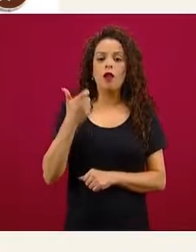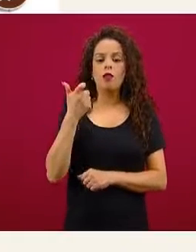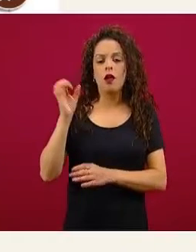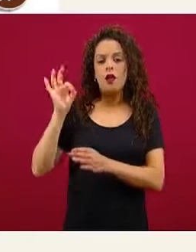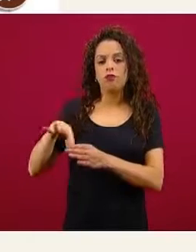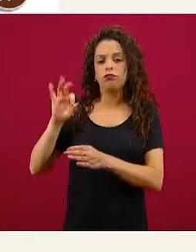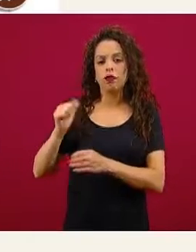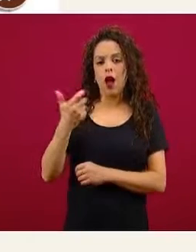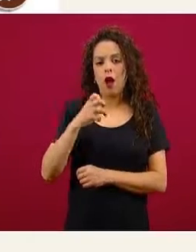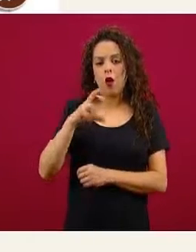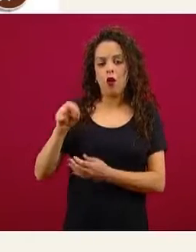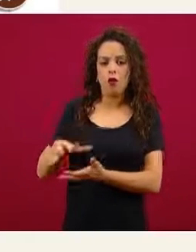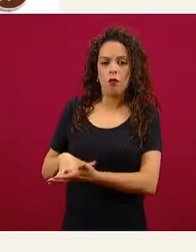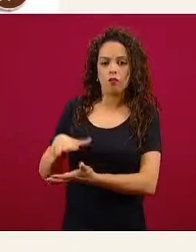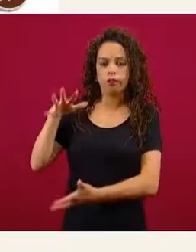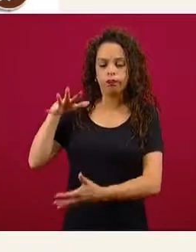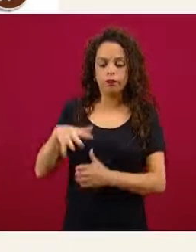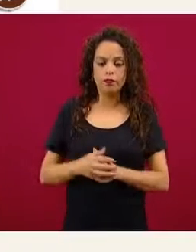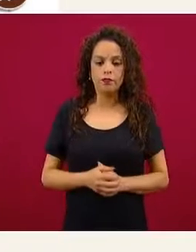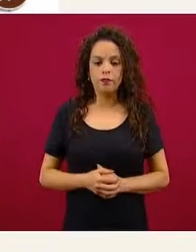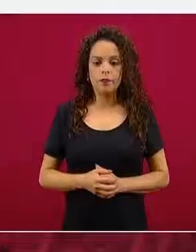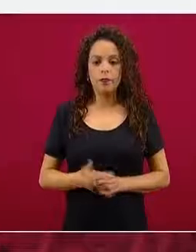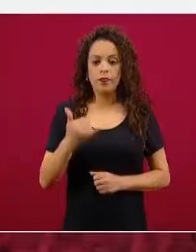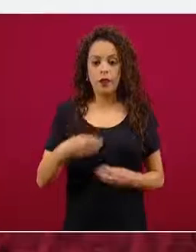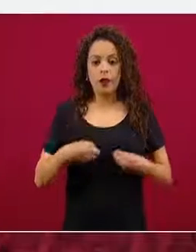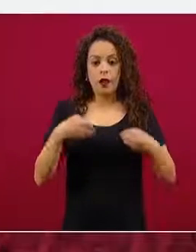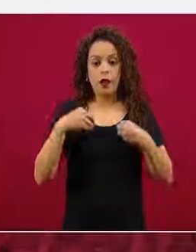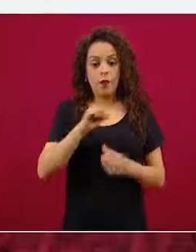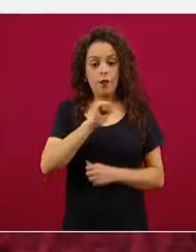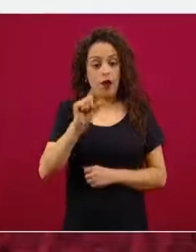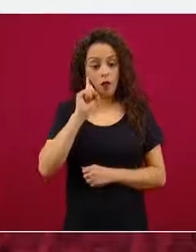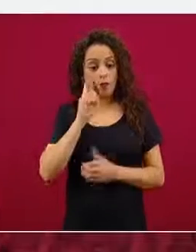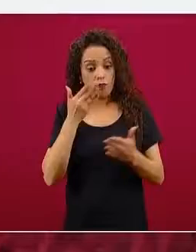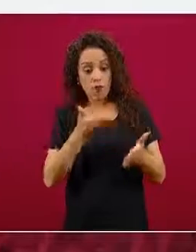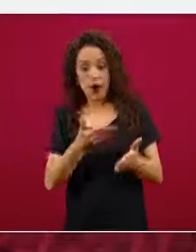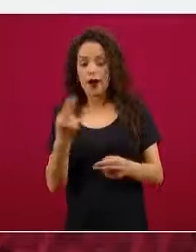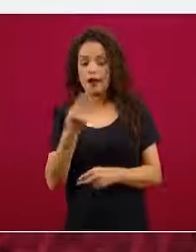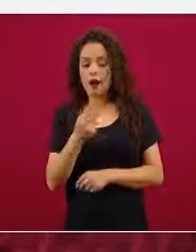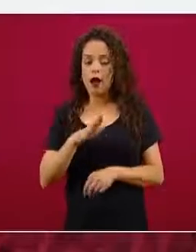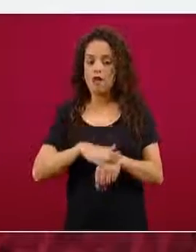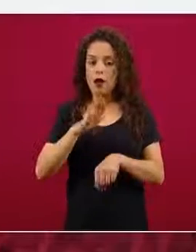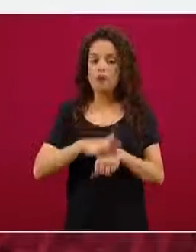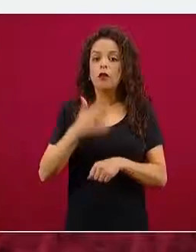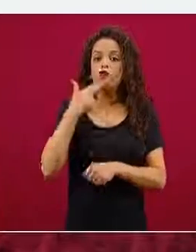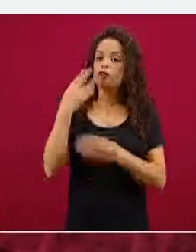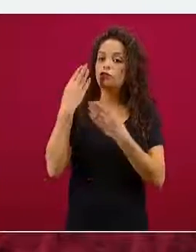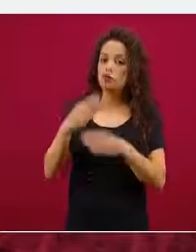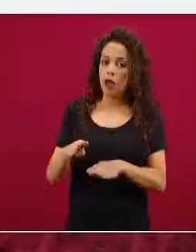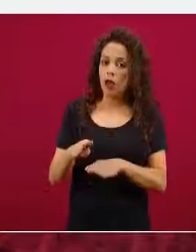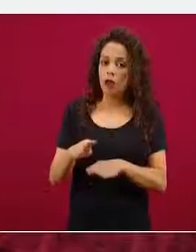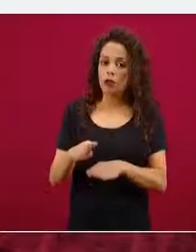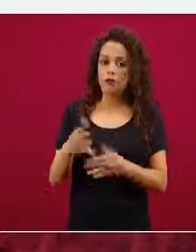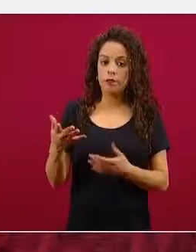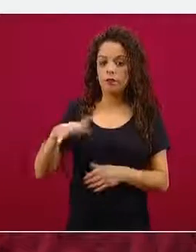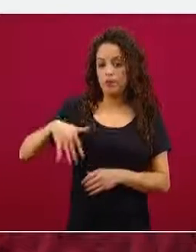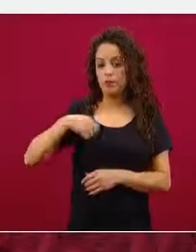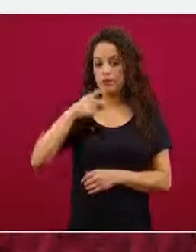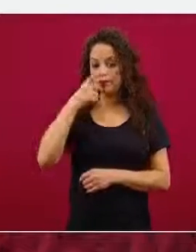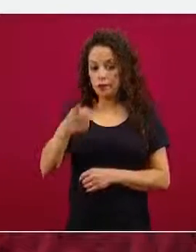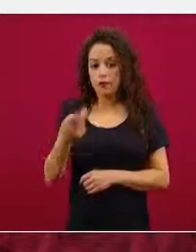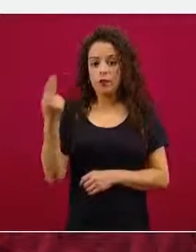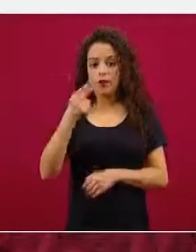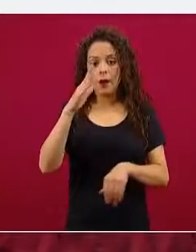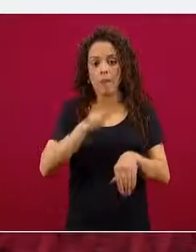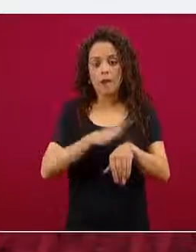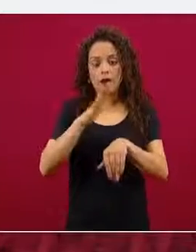impactos de las microfinanzas en la vida de las mujeres, ya lo habíamos comentado, es mejorar, y la evidencia así lo